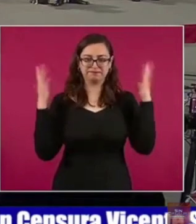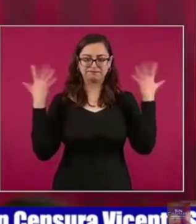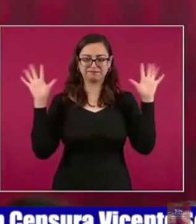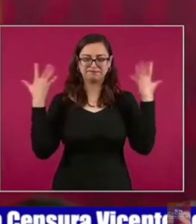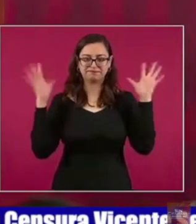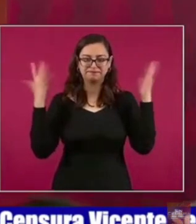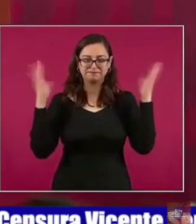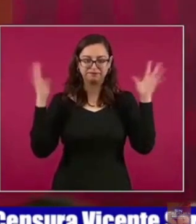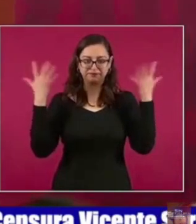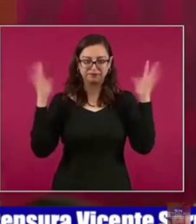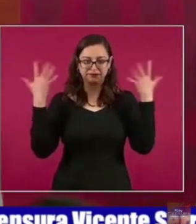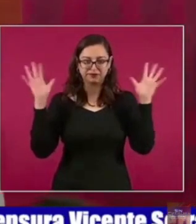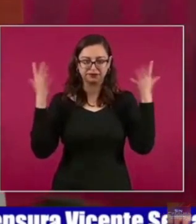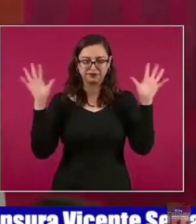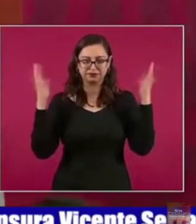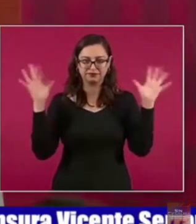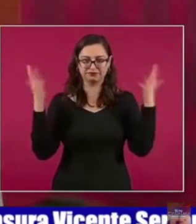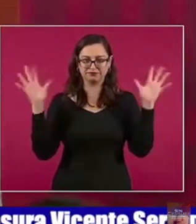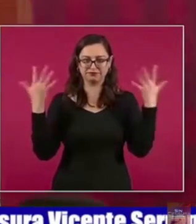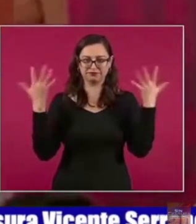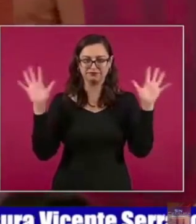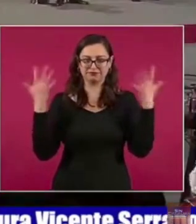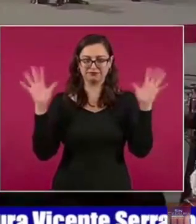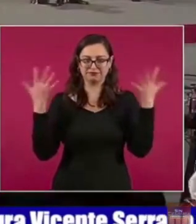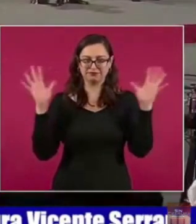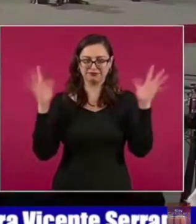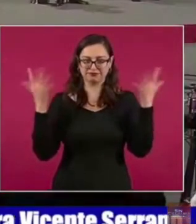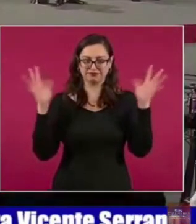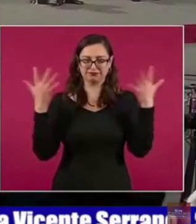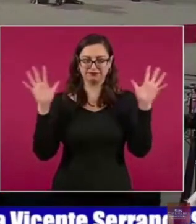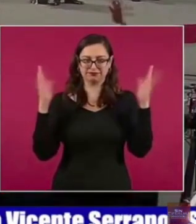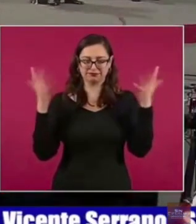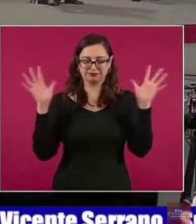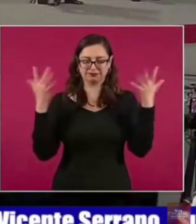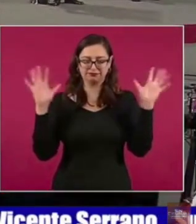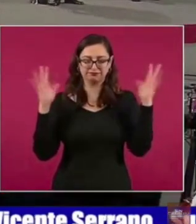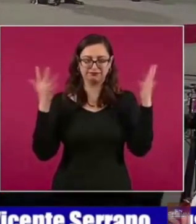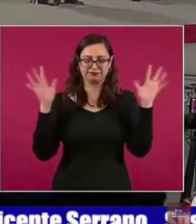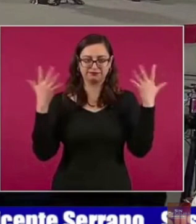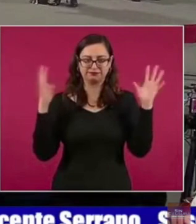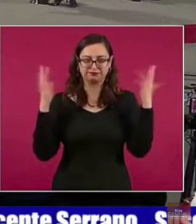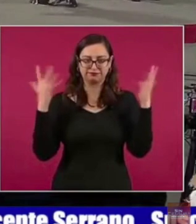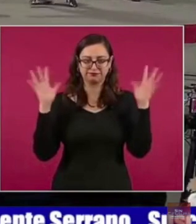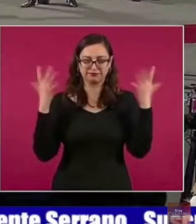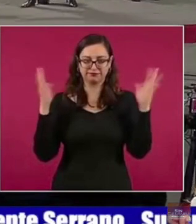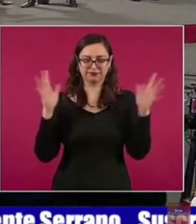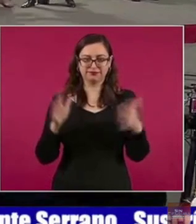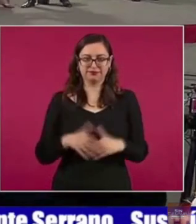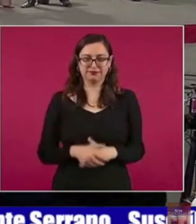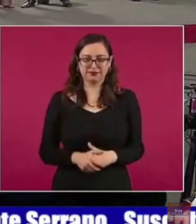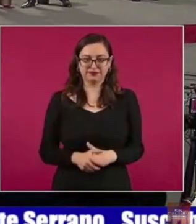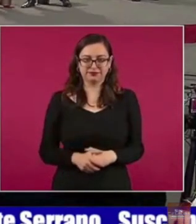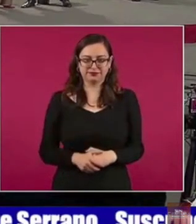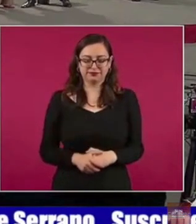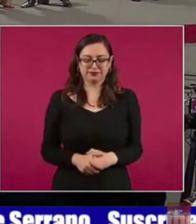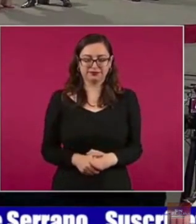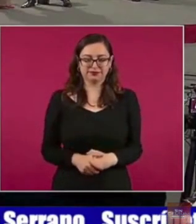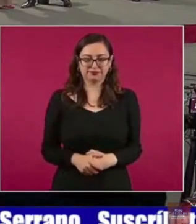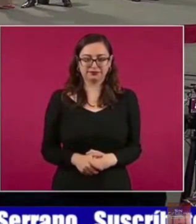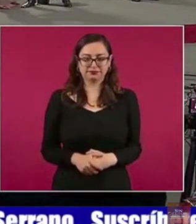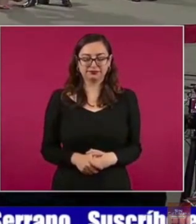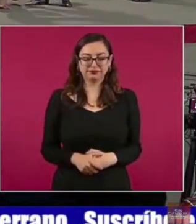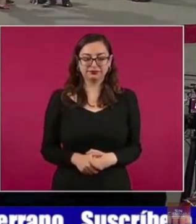no vi que diera el ancho en esa secretaría. Yo la estimo mucho, me parece que el trabajo que hizo en la elección de